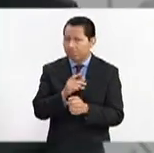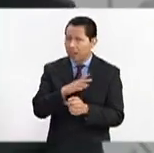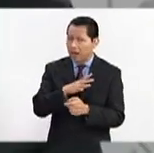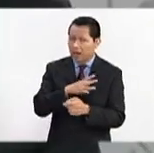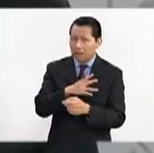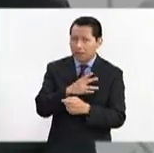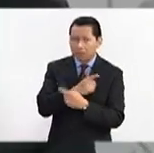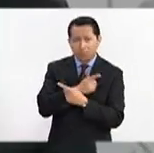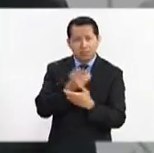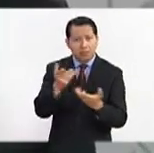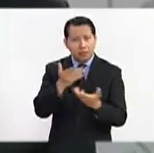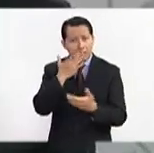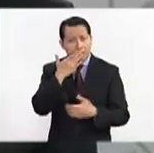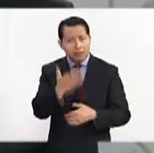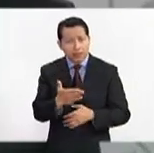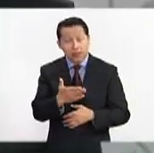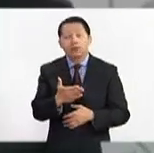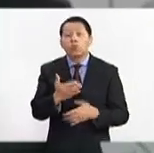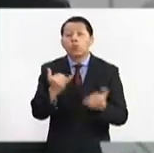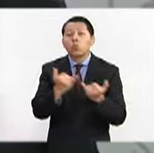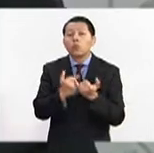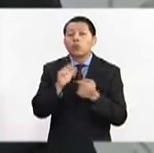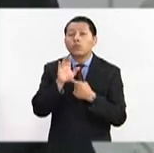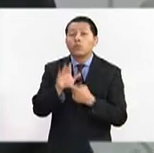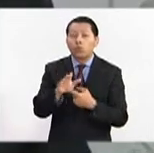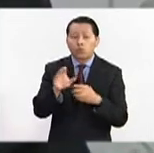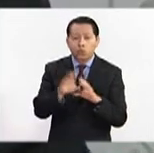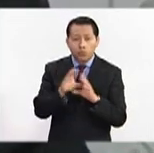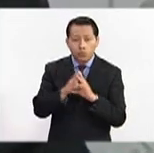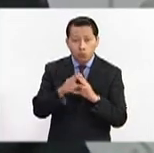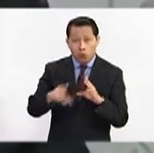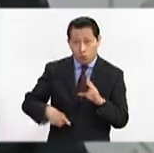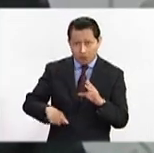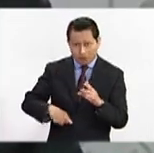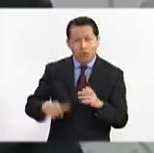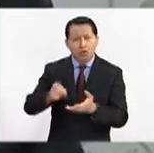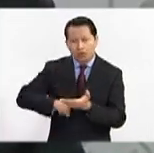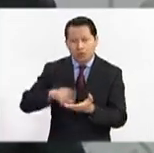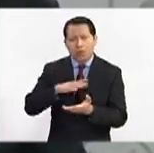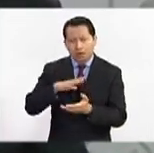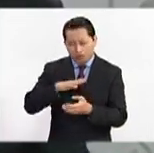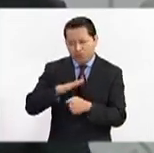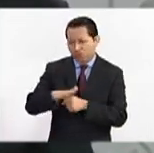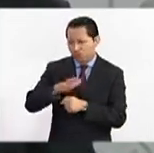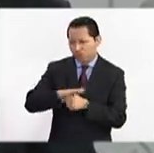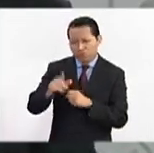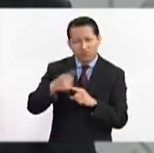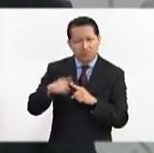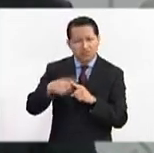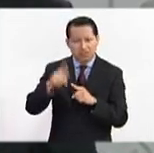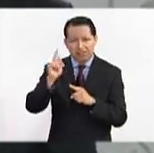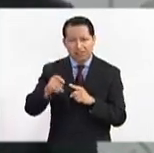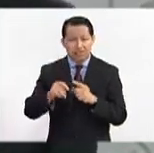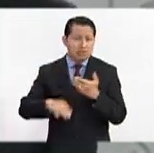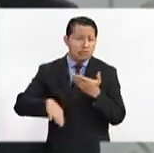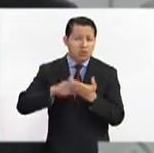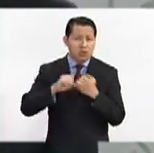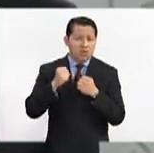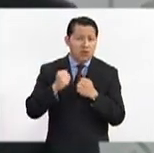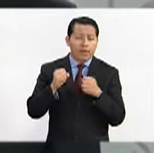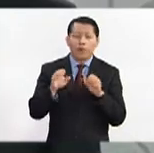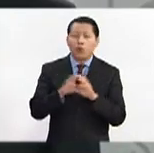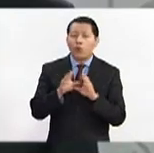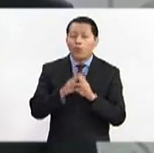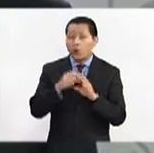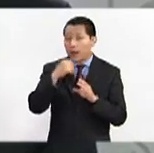se ha demostrado que nuestro Estado democrático tiene recursos para defenderse de un ataque tan serio como